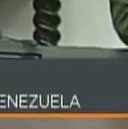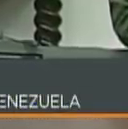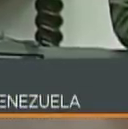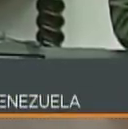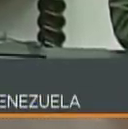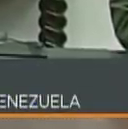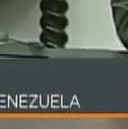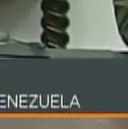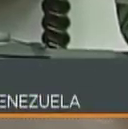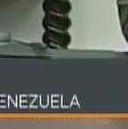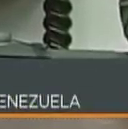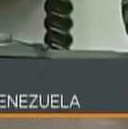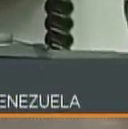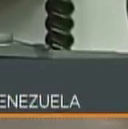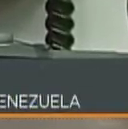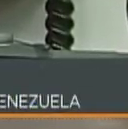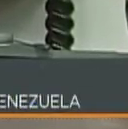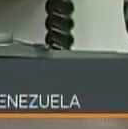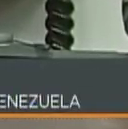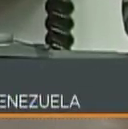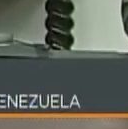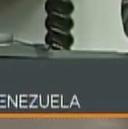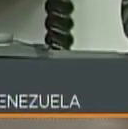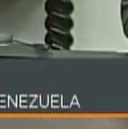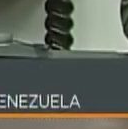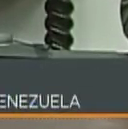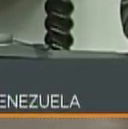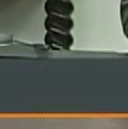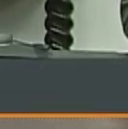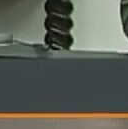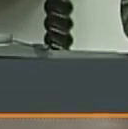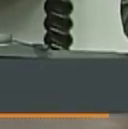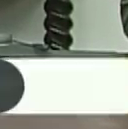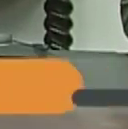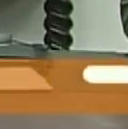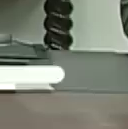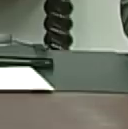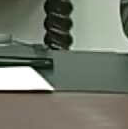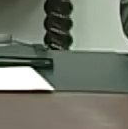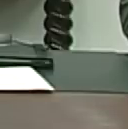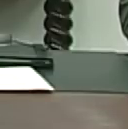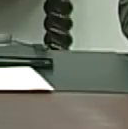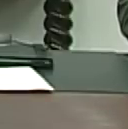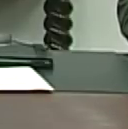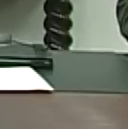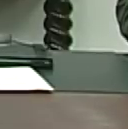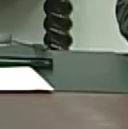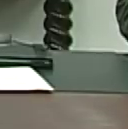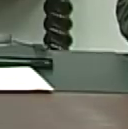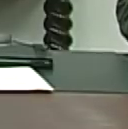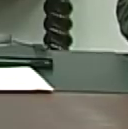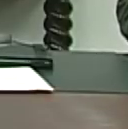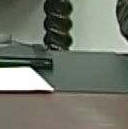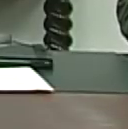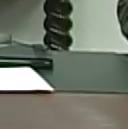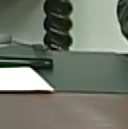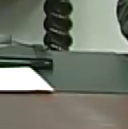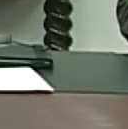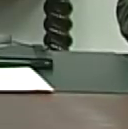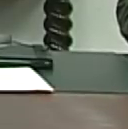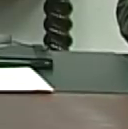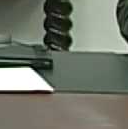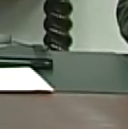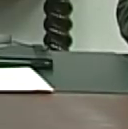de lucha. Somos unos guerreros, los guerreros de la luz, los guerreros del futuro. Somos